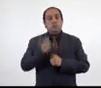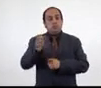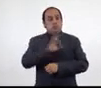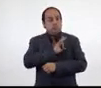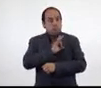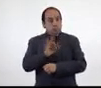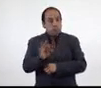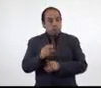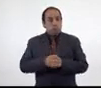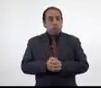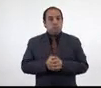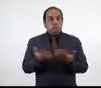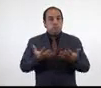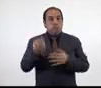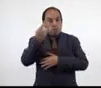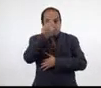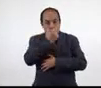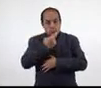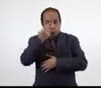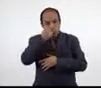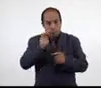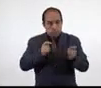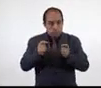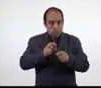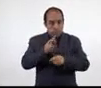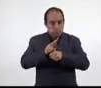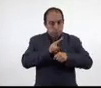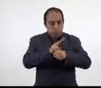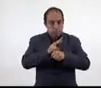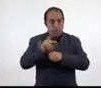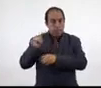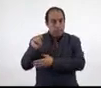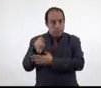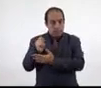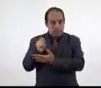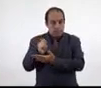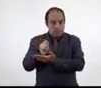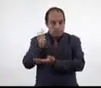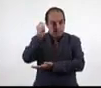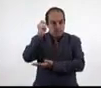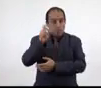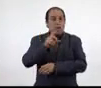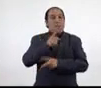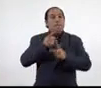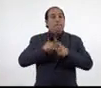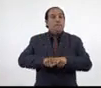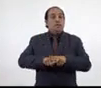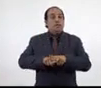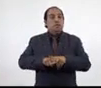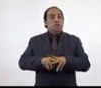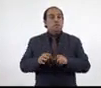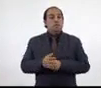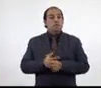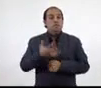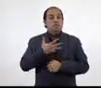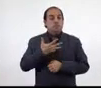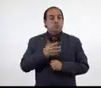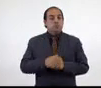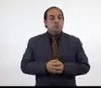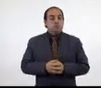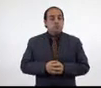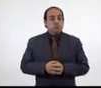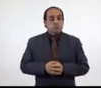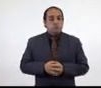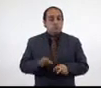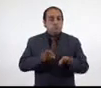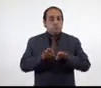poder hacer una regulación y seguimiento desde Tláhuac y comenzar a disponer con las maniobras